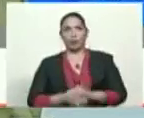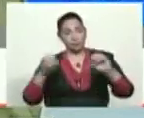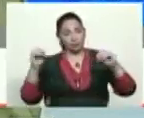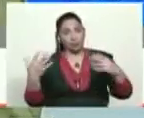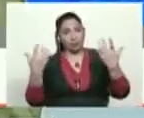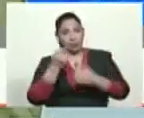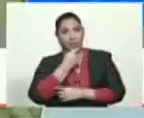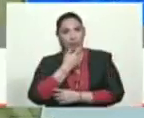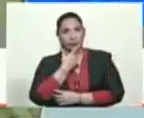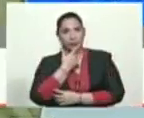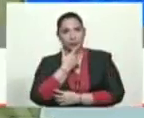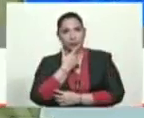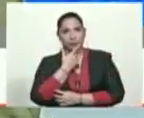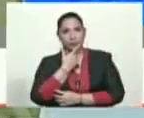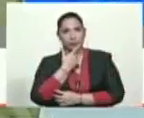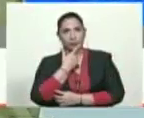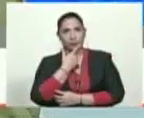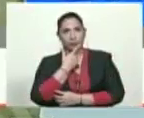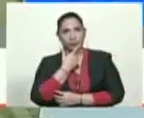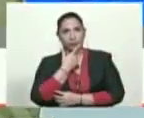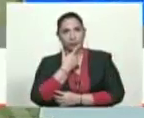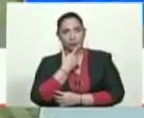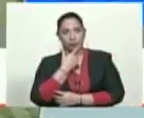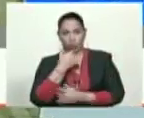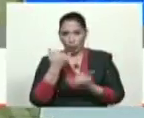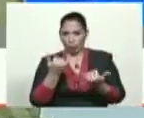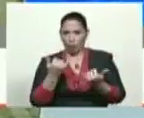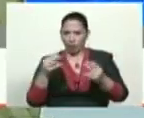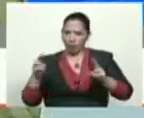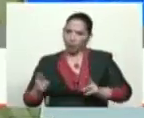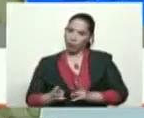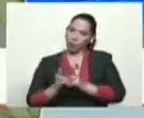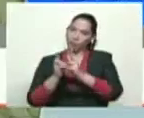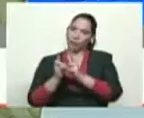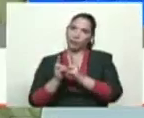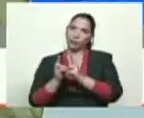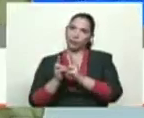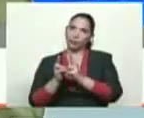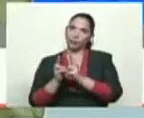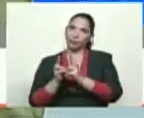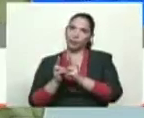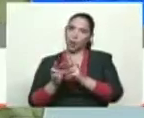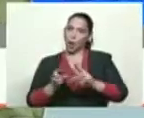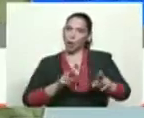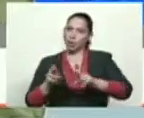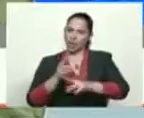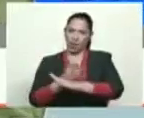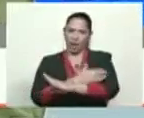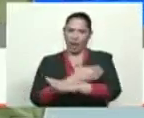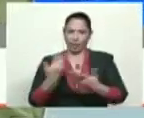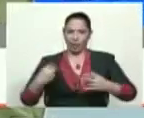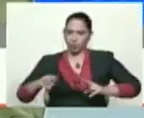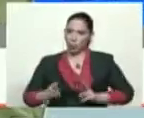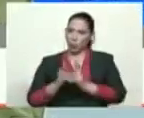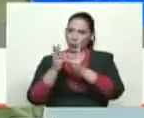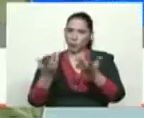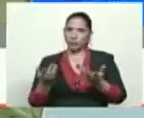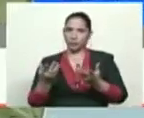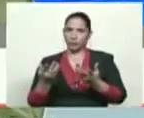bello yo vengo ahorita de un encuentro con coordinadores pastores